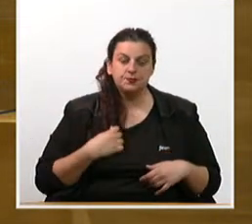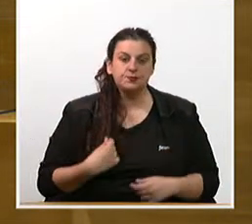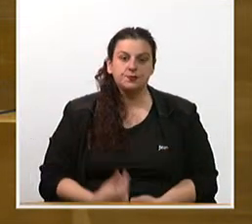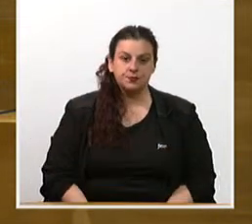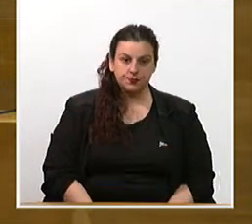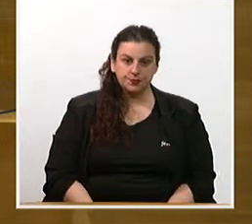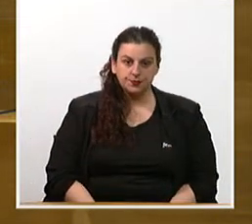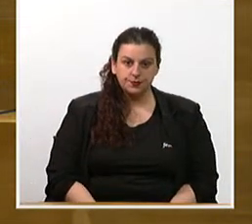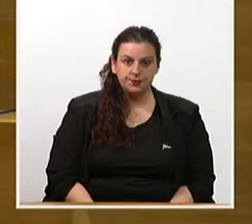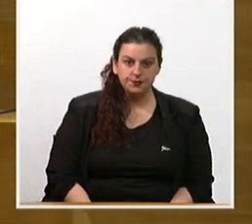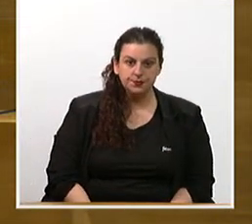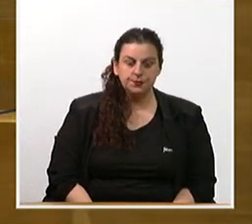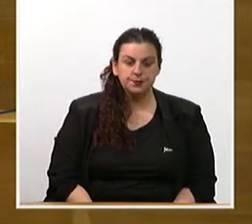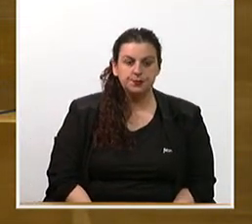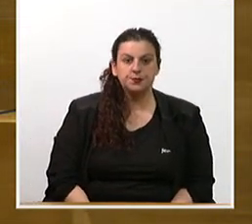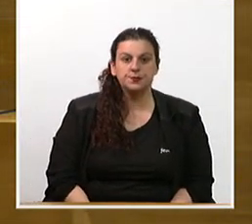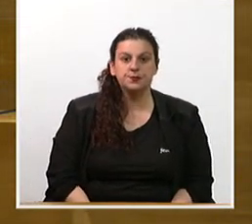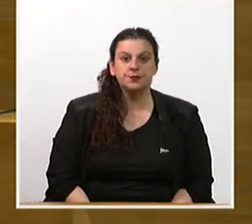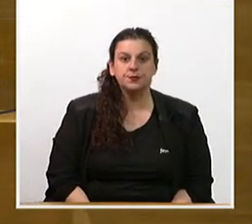quiera